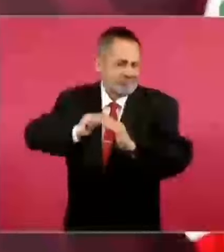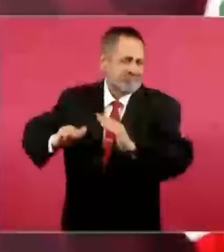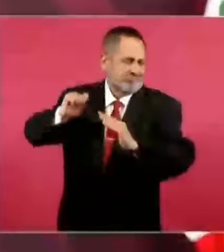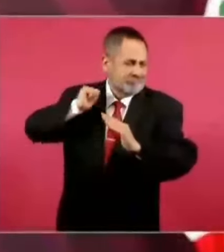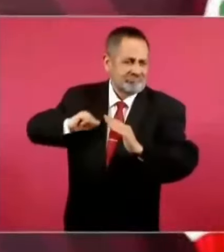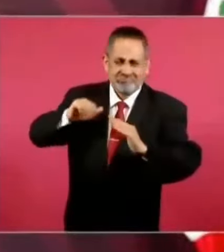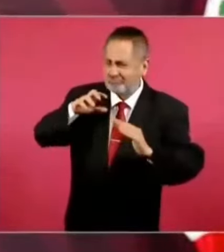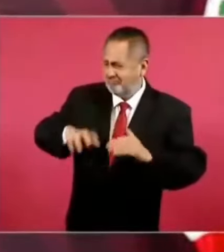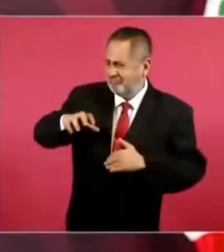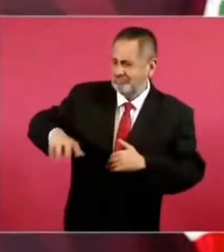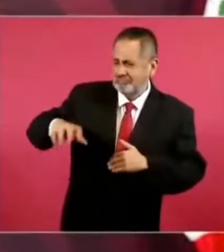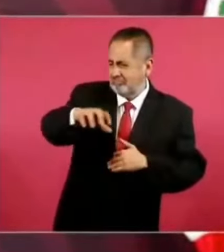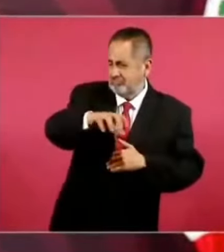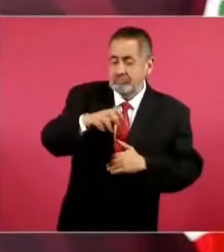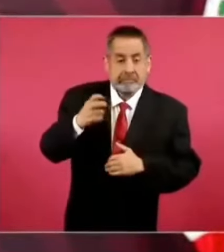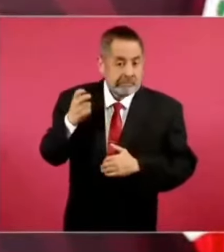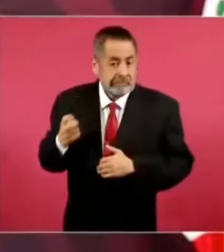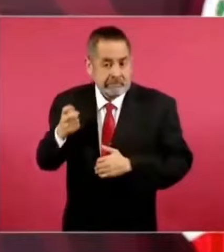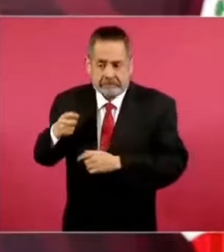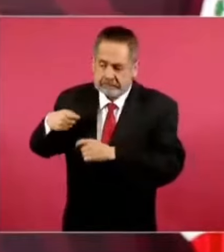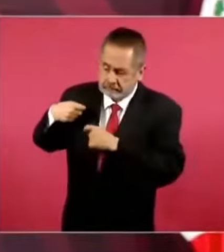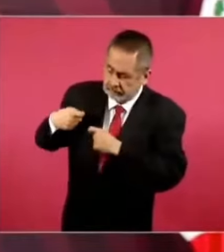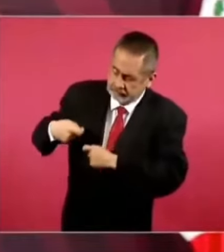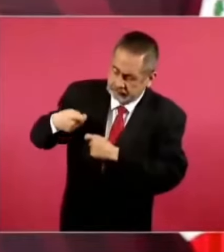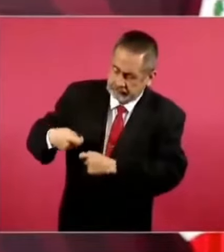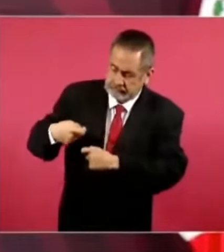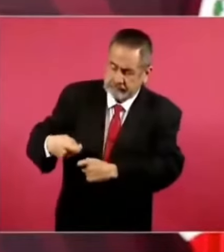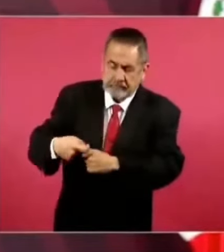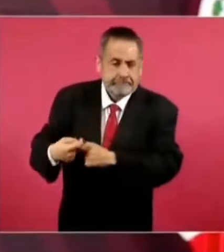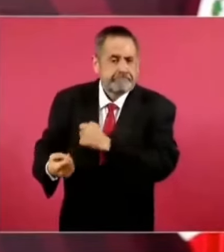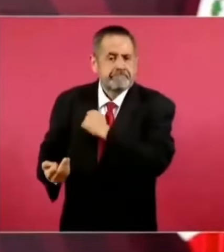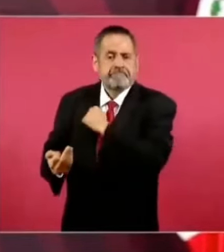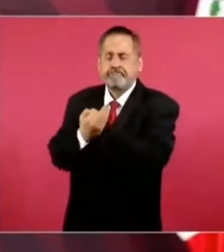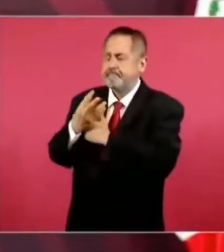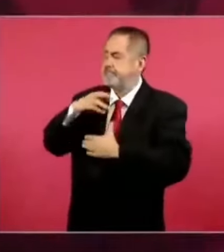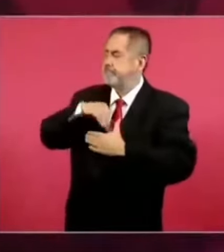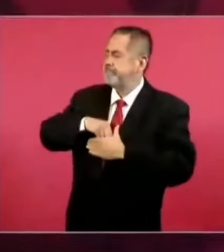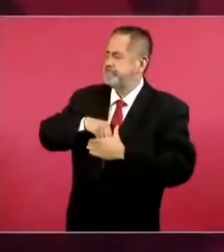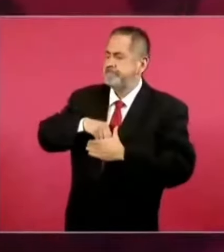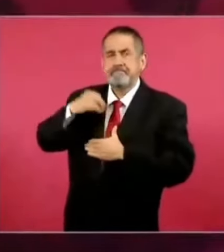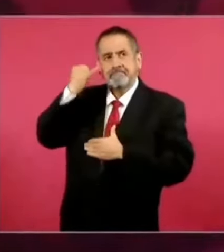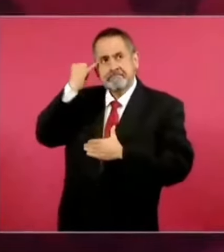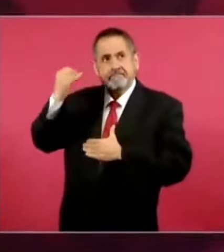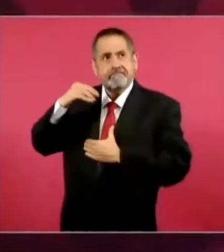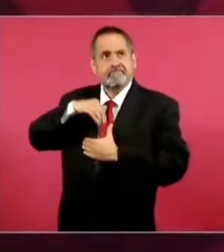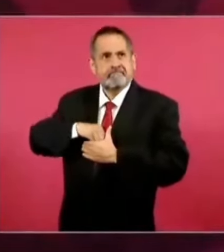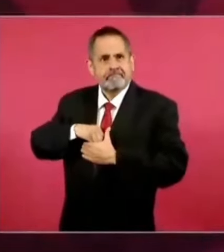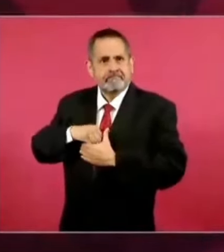porque esas culturas son las que nos protegen.